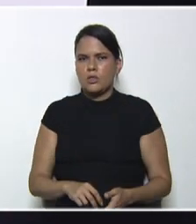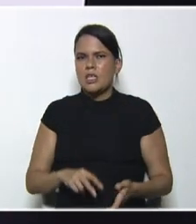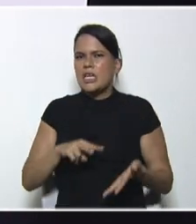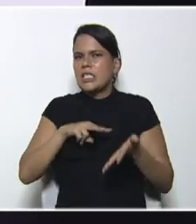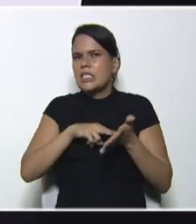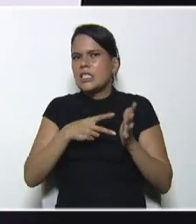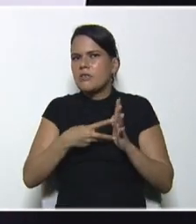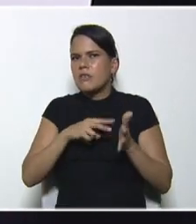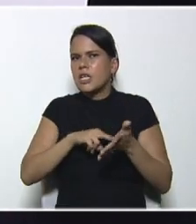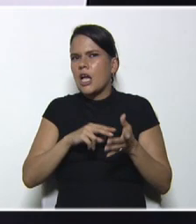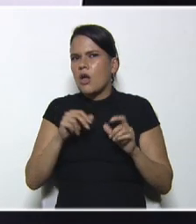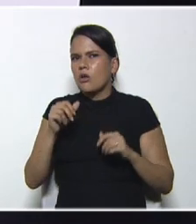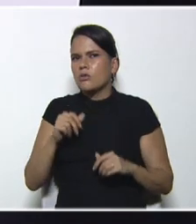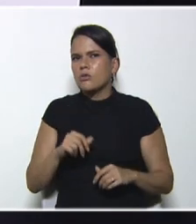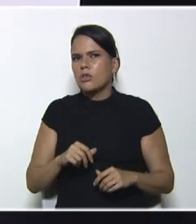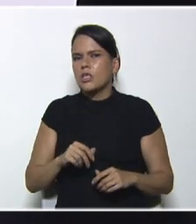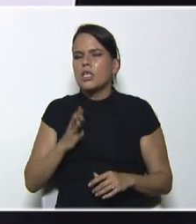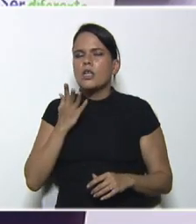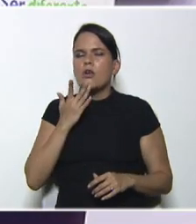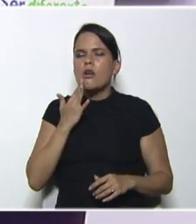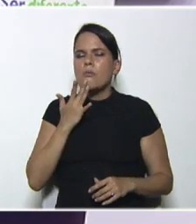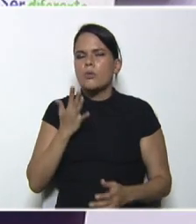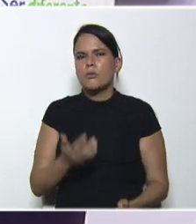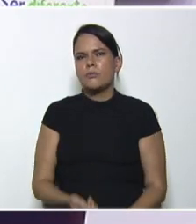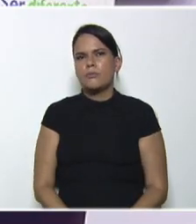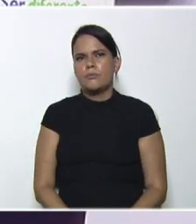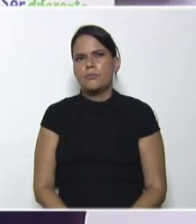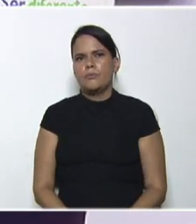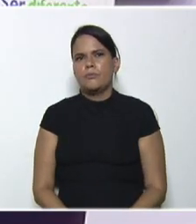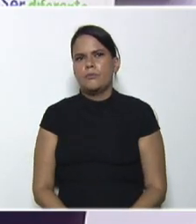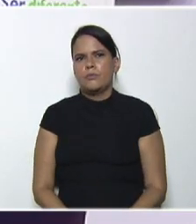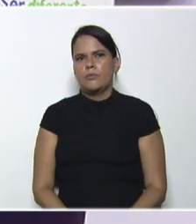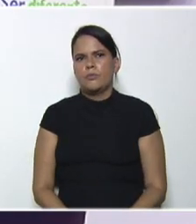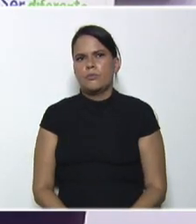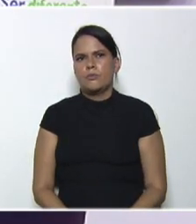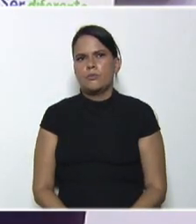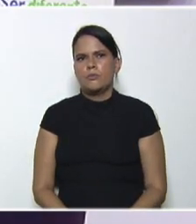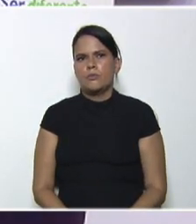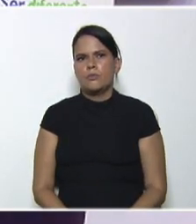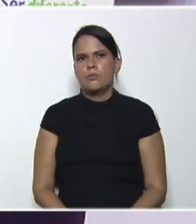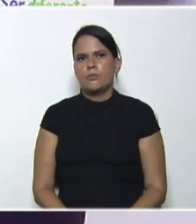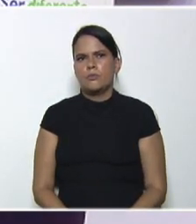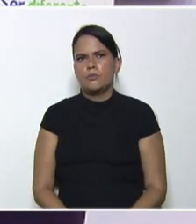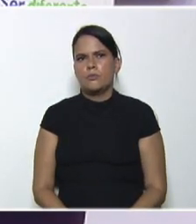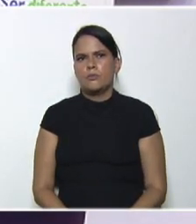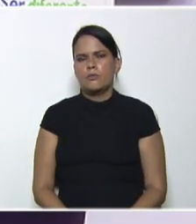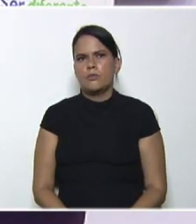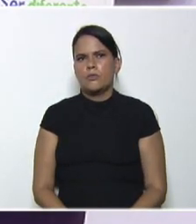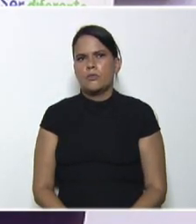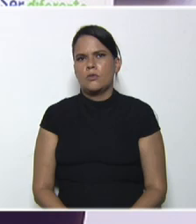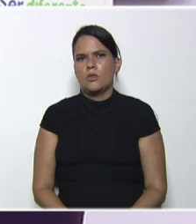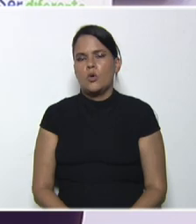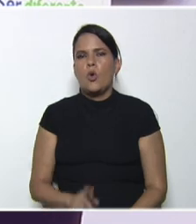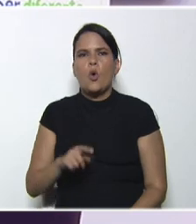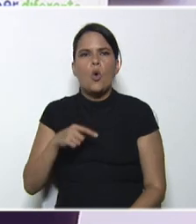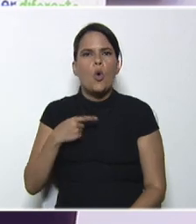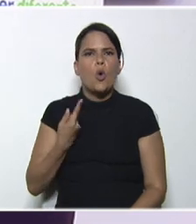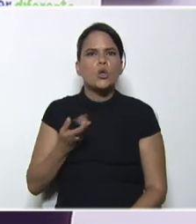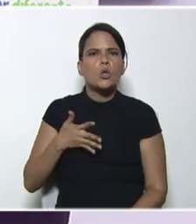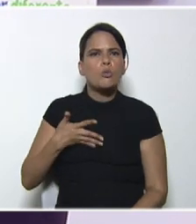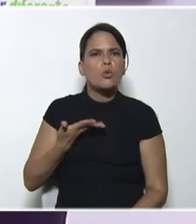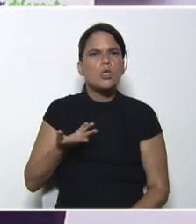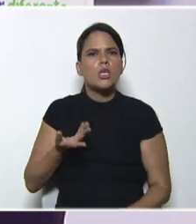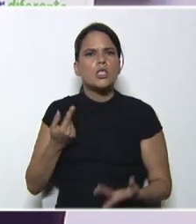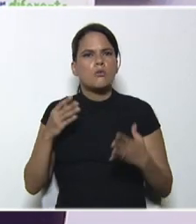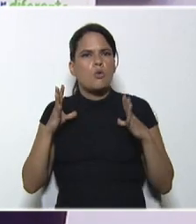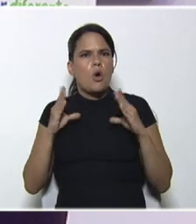Anotamos el concepto y anotamos los ejemplos. Otro modelo, pudiésemos